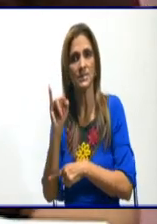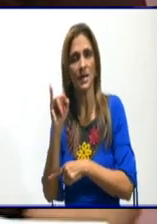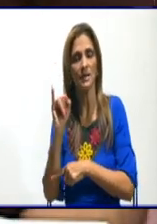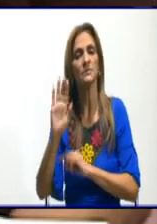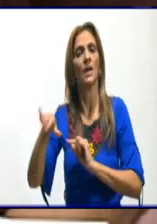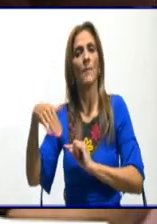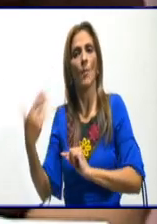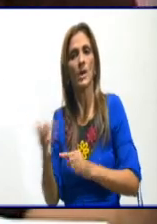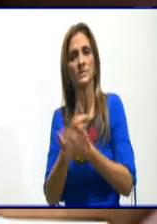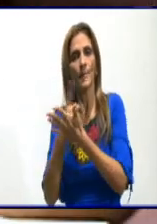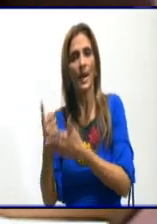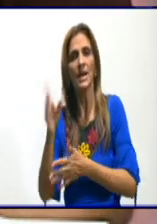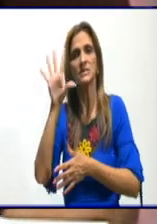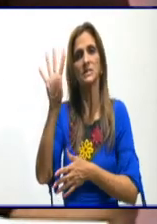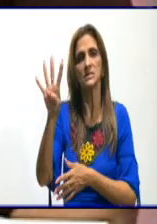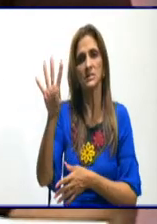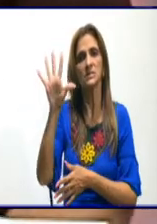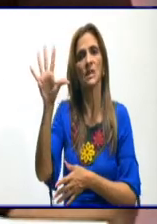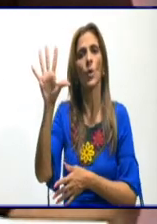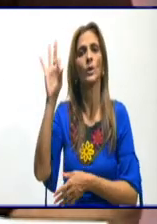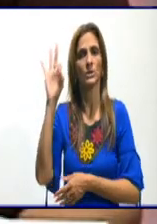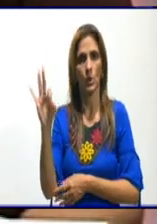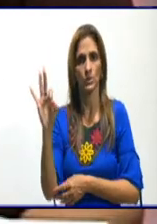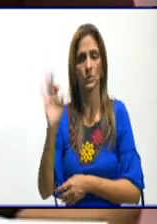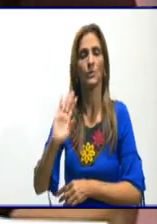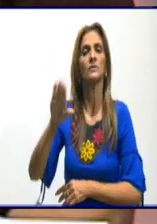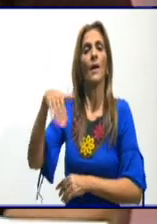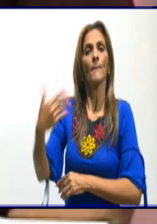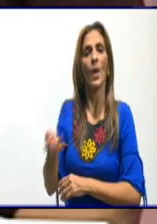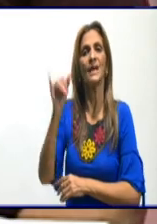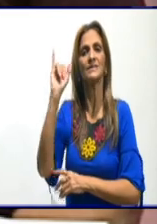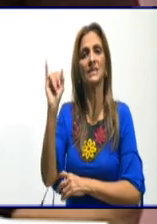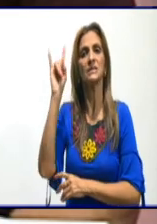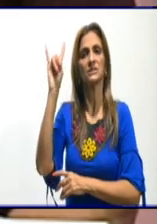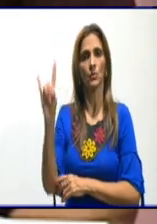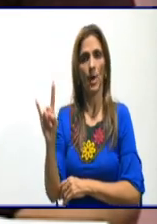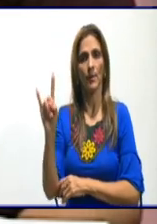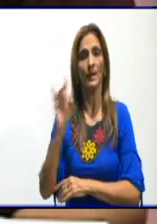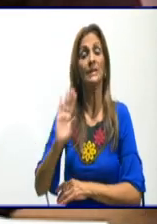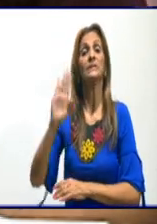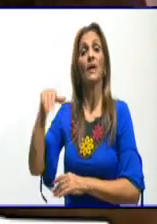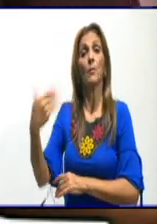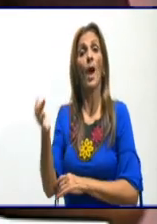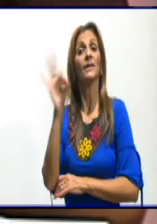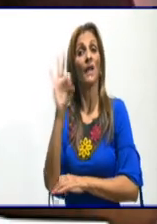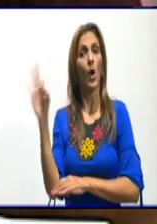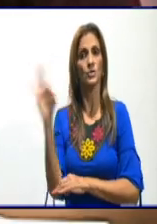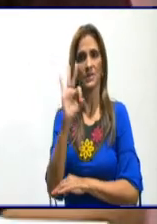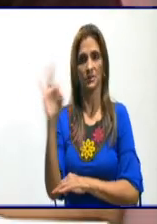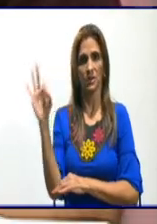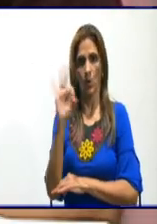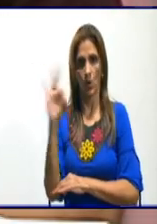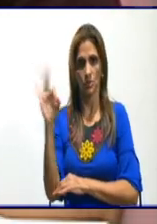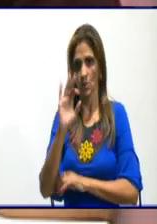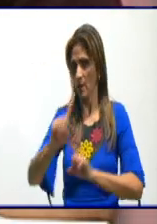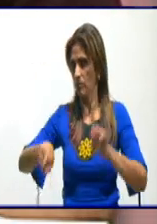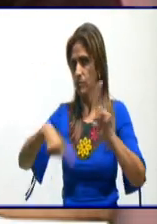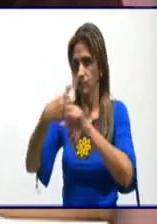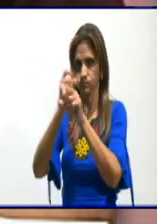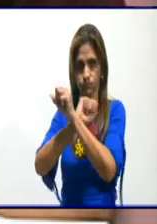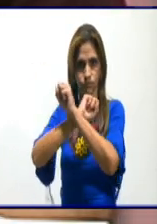58. La otra semana, a 69. Y la otra llegó hasta 88, que fue el que se produjo el aumento, como le